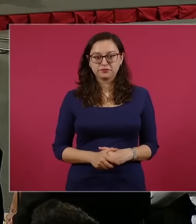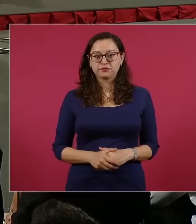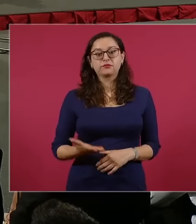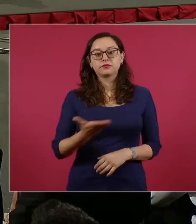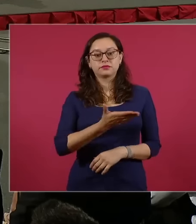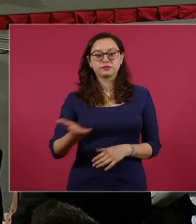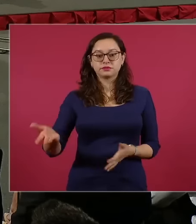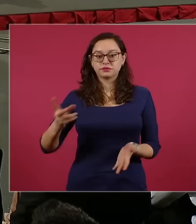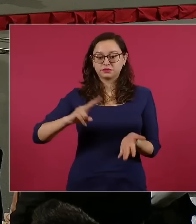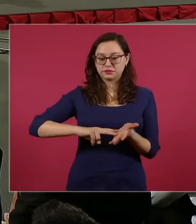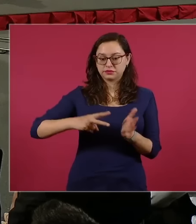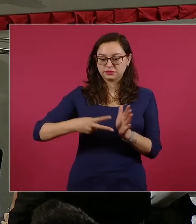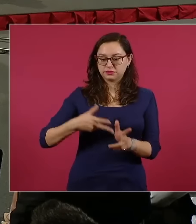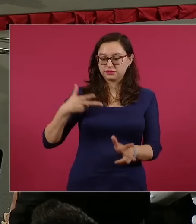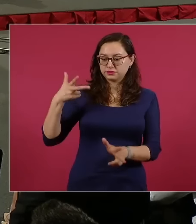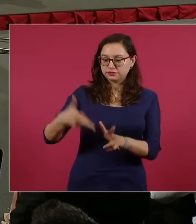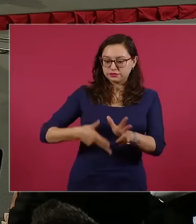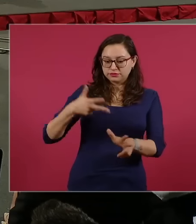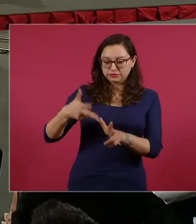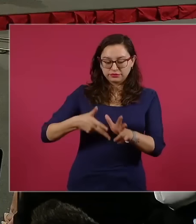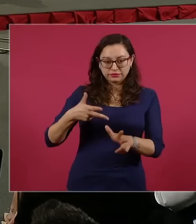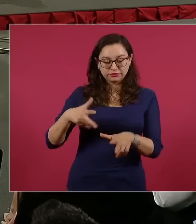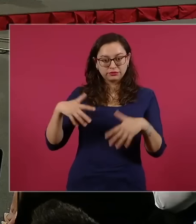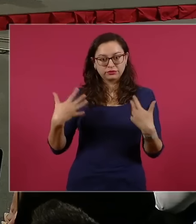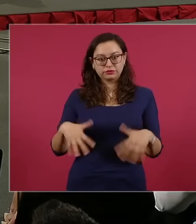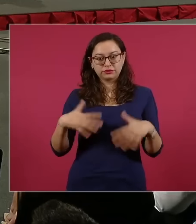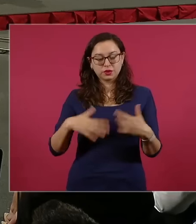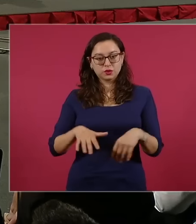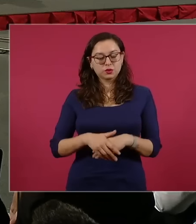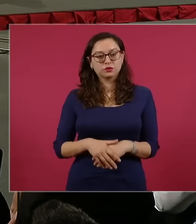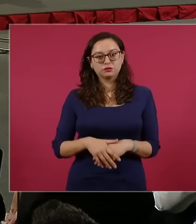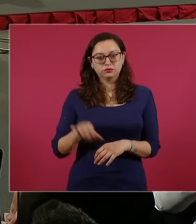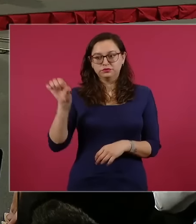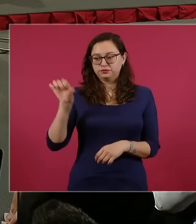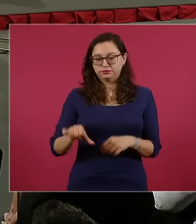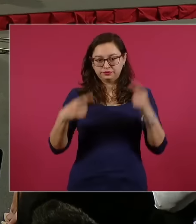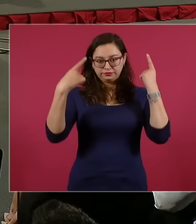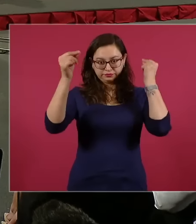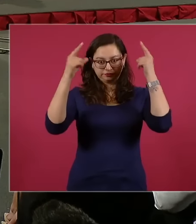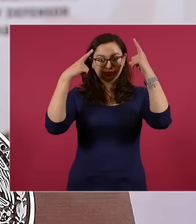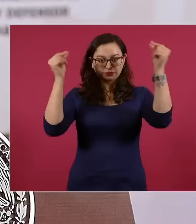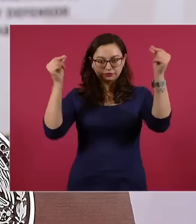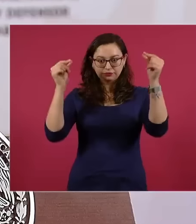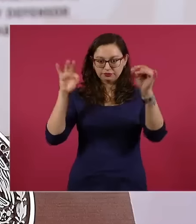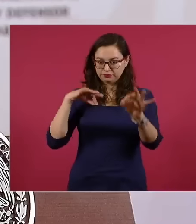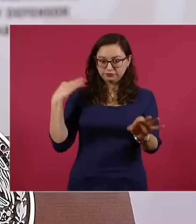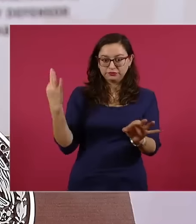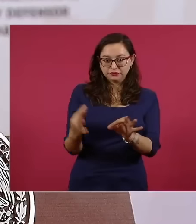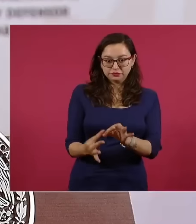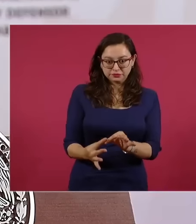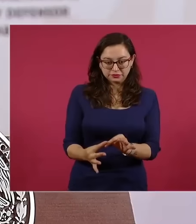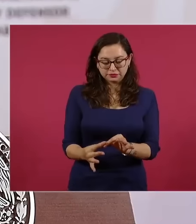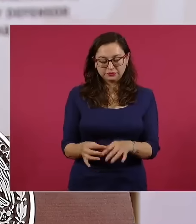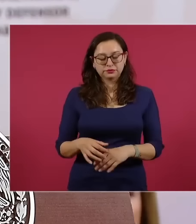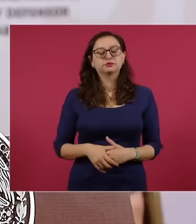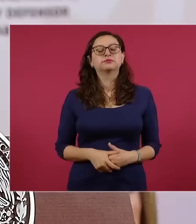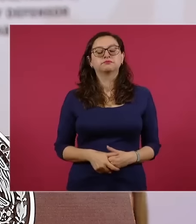ingenieros ferroviarios que hoy estarán culminando su formación. Hemos tenido, si el presidente me lo permite, agradecer